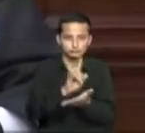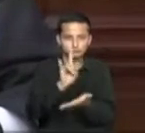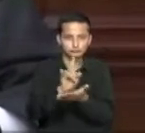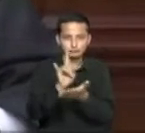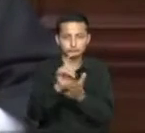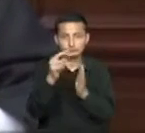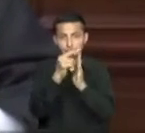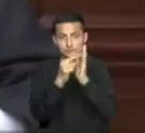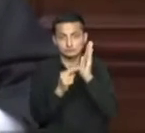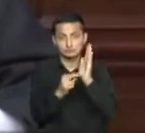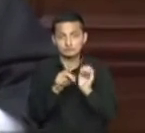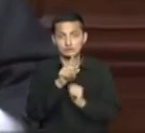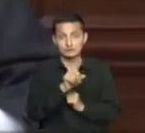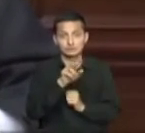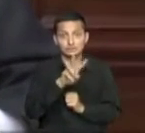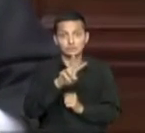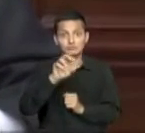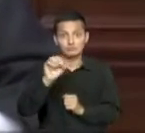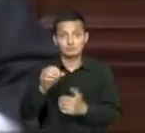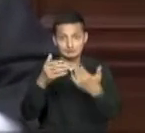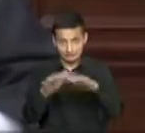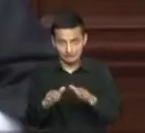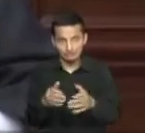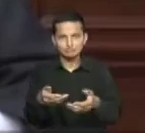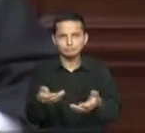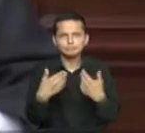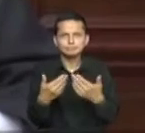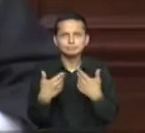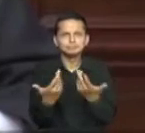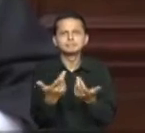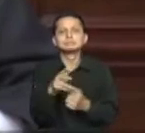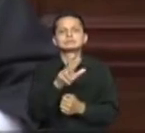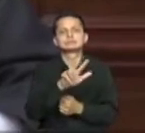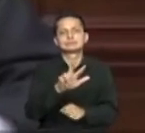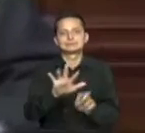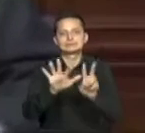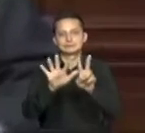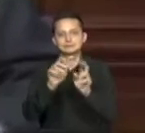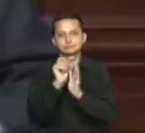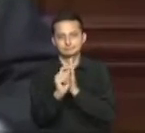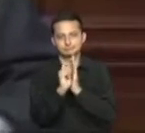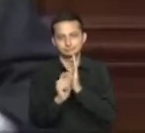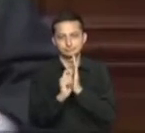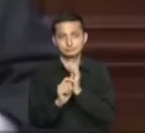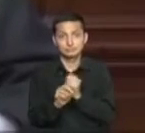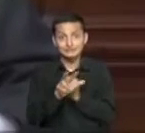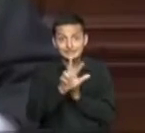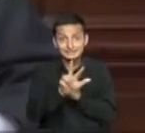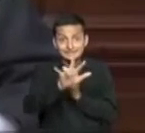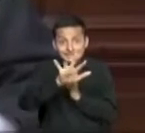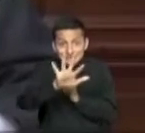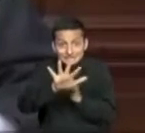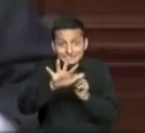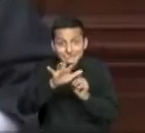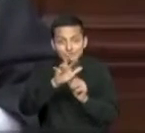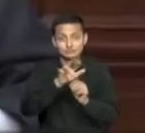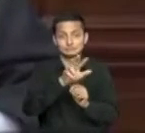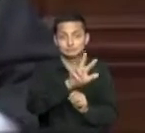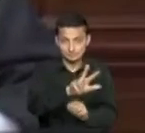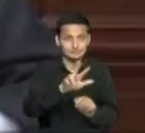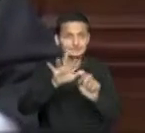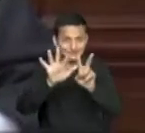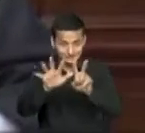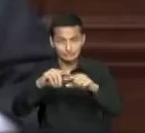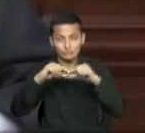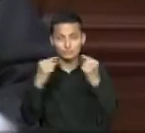estas 120 organizaciones políticas, apenas 37 presentaron firmas y justamente son estas 37 organizaciones políticas las